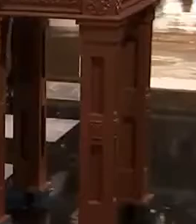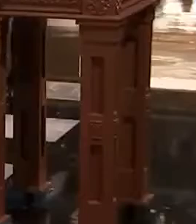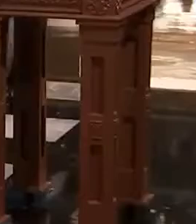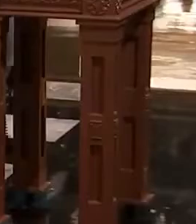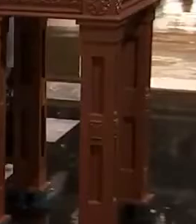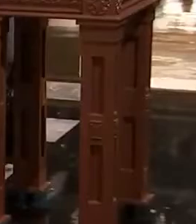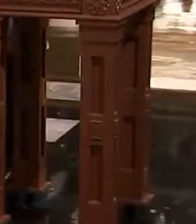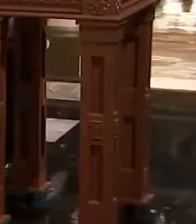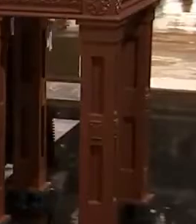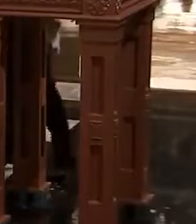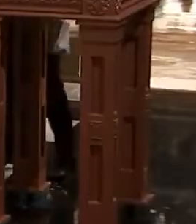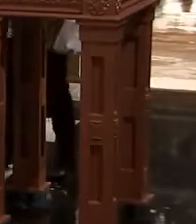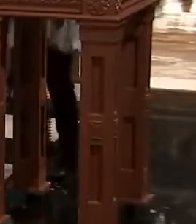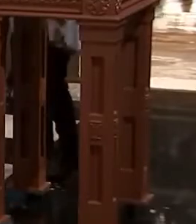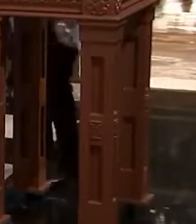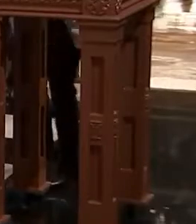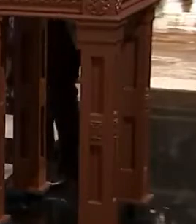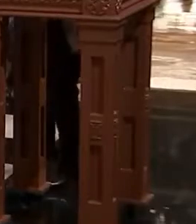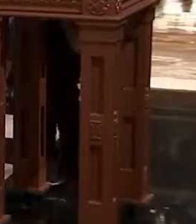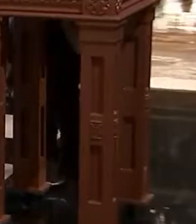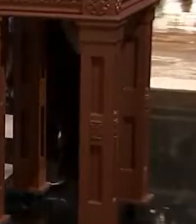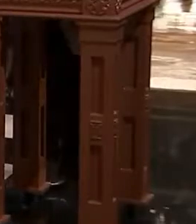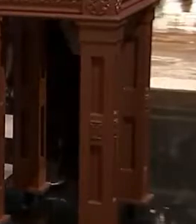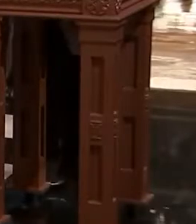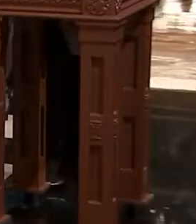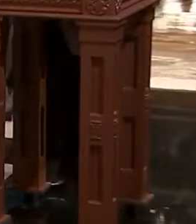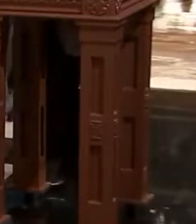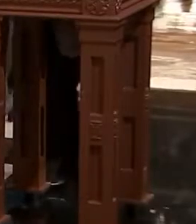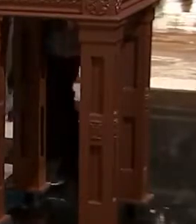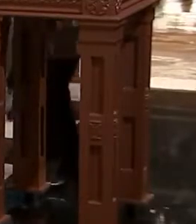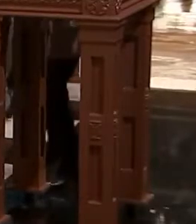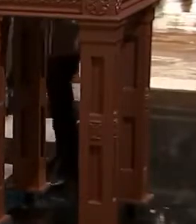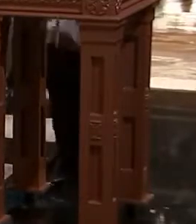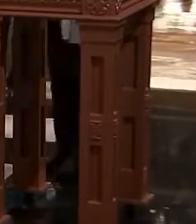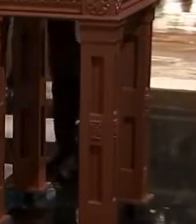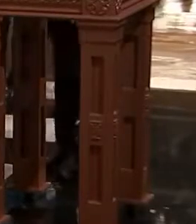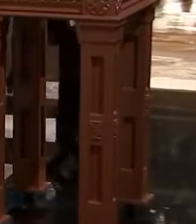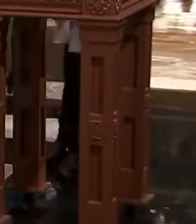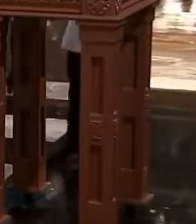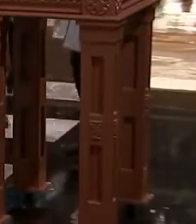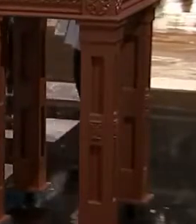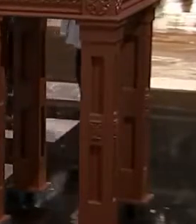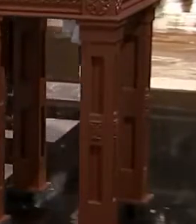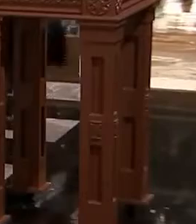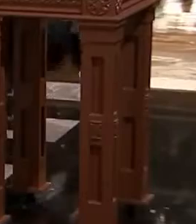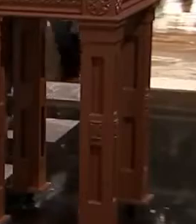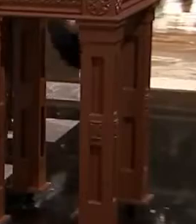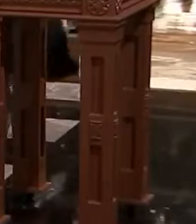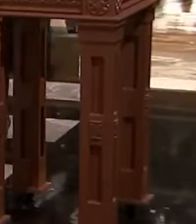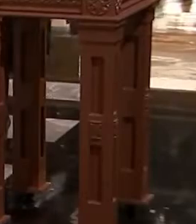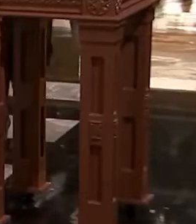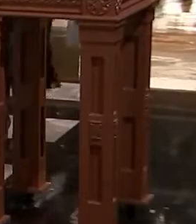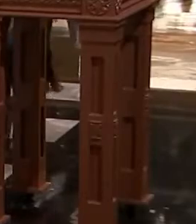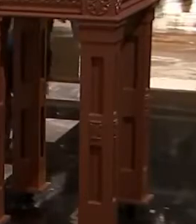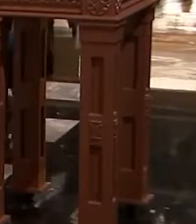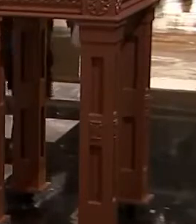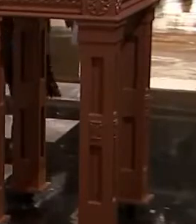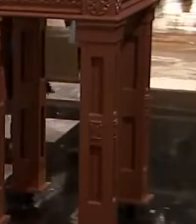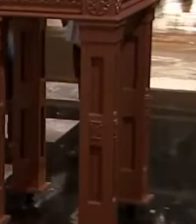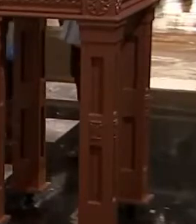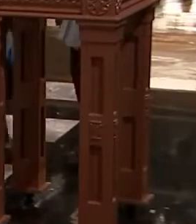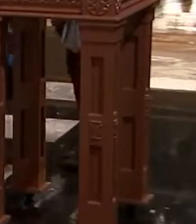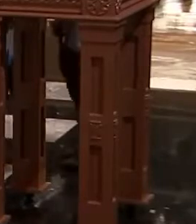de Cultura, licenciada Alejandra Frausto Guerrero, llevar a cabo la cancelación del timbre postal, homenaje al poeta y